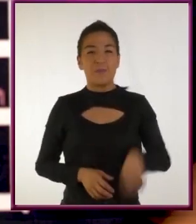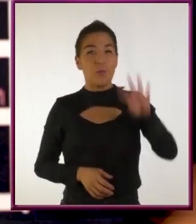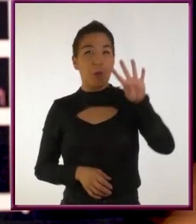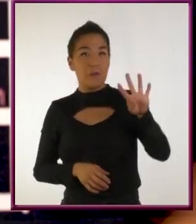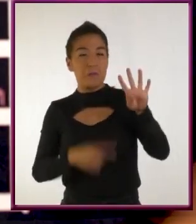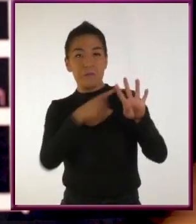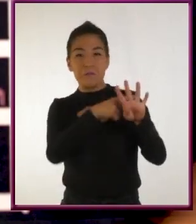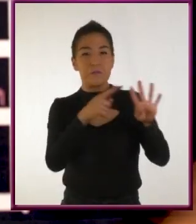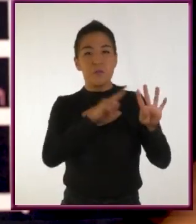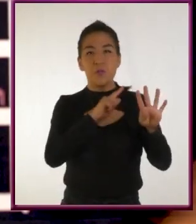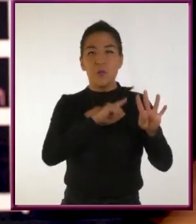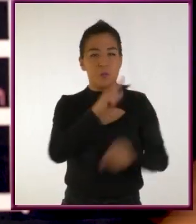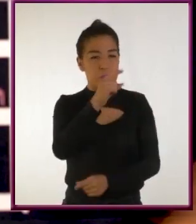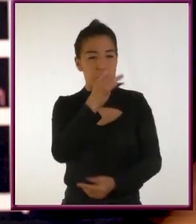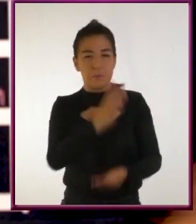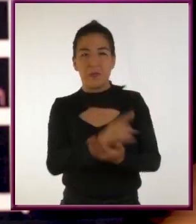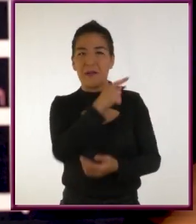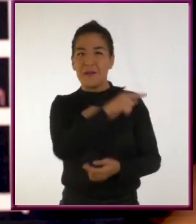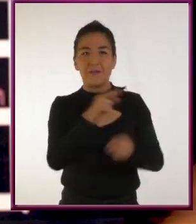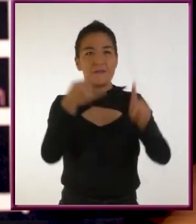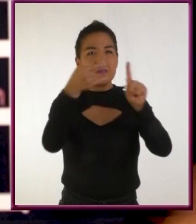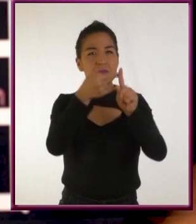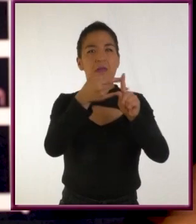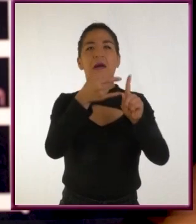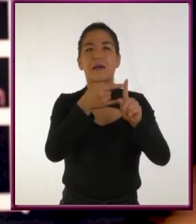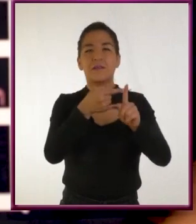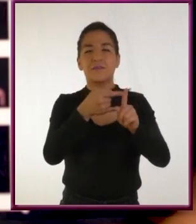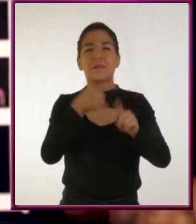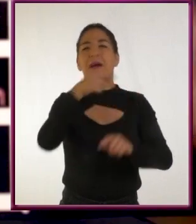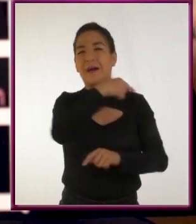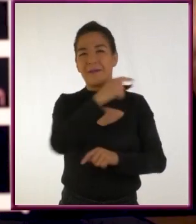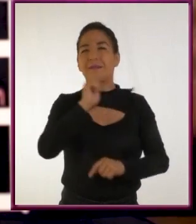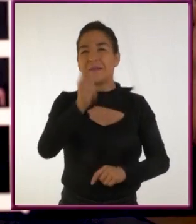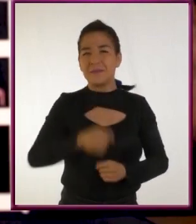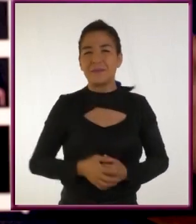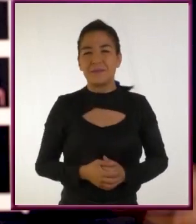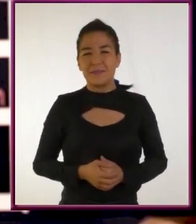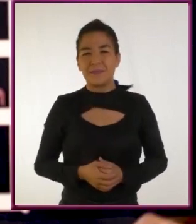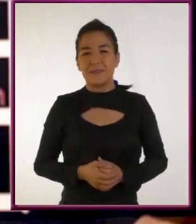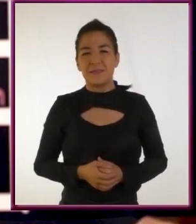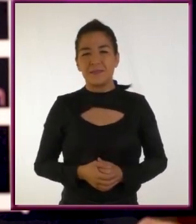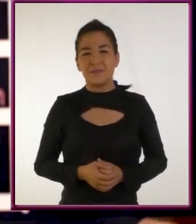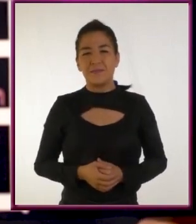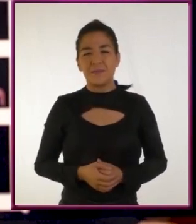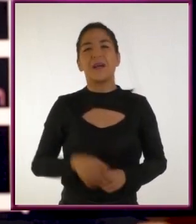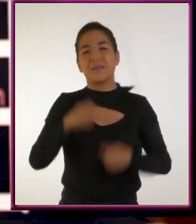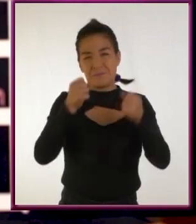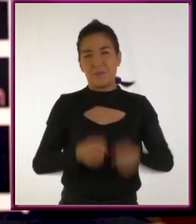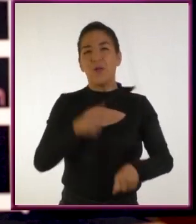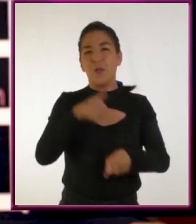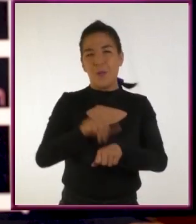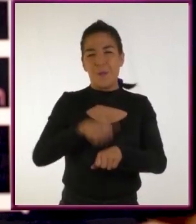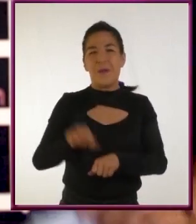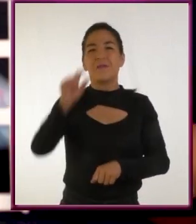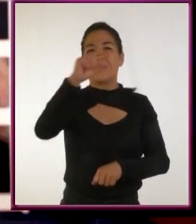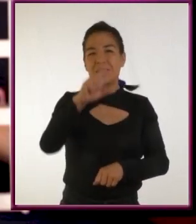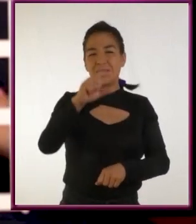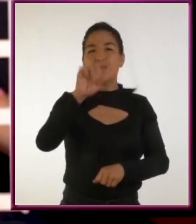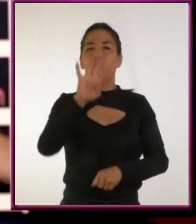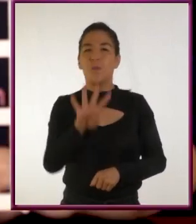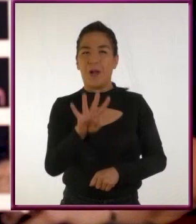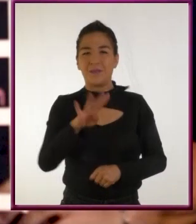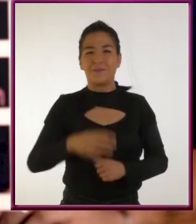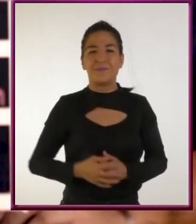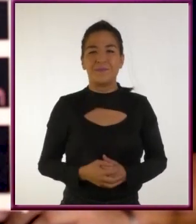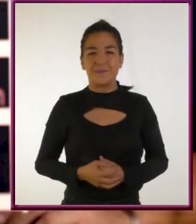Este 4, como está solo y es el único candidato en esta celda, podemos asegurar que efectivamente este es el número que va ahí. Muy